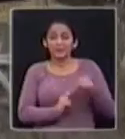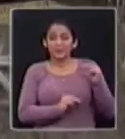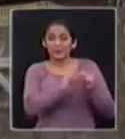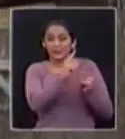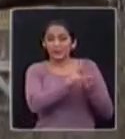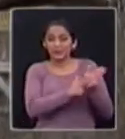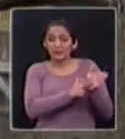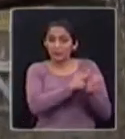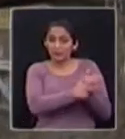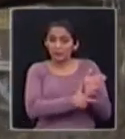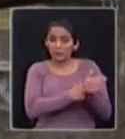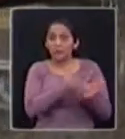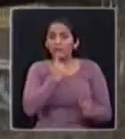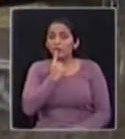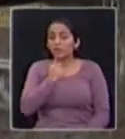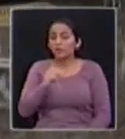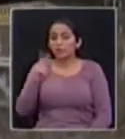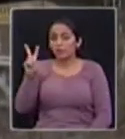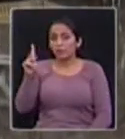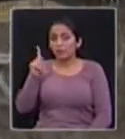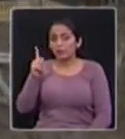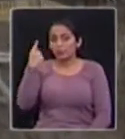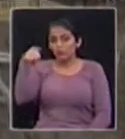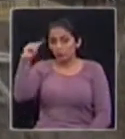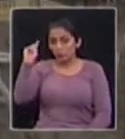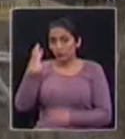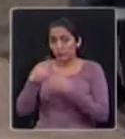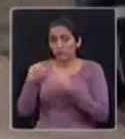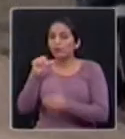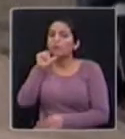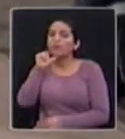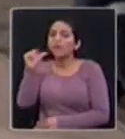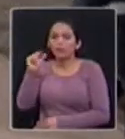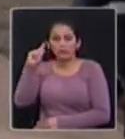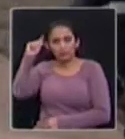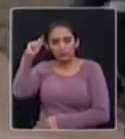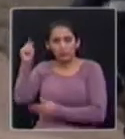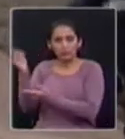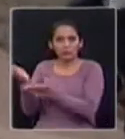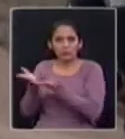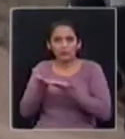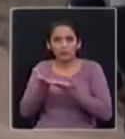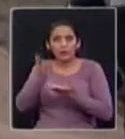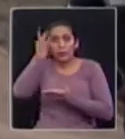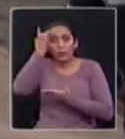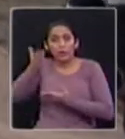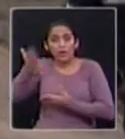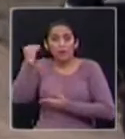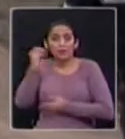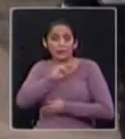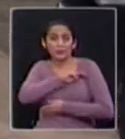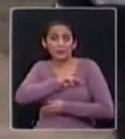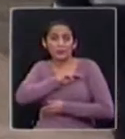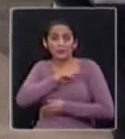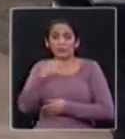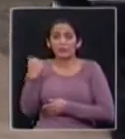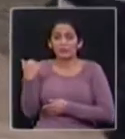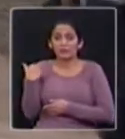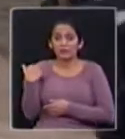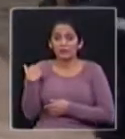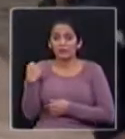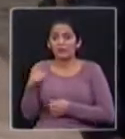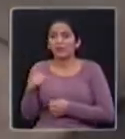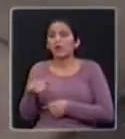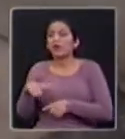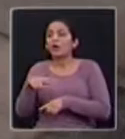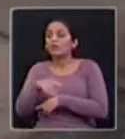una asignación del gobierno nacional de 21.200.000 dólares, producto de la venta de las acciones que el municipio tiene en las empresas L. Caustro y